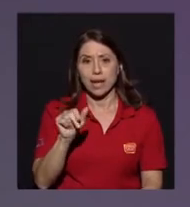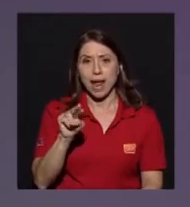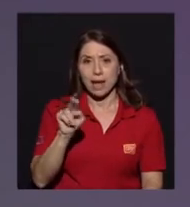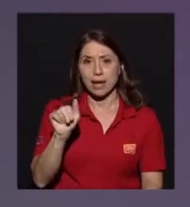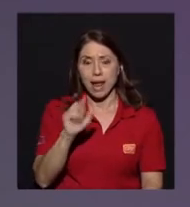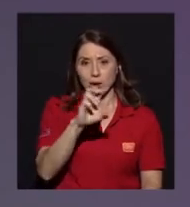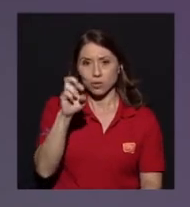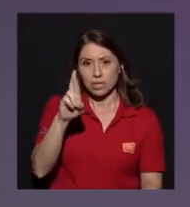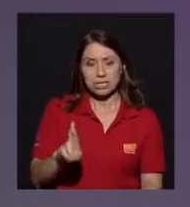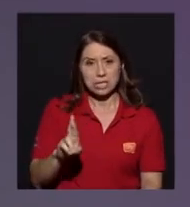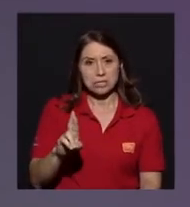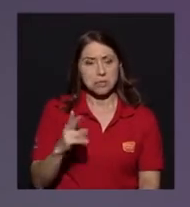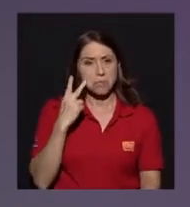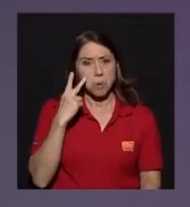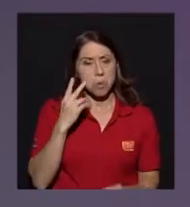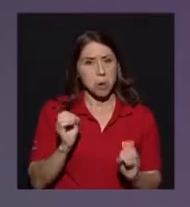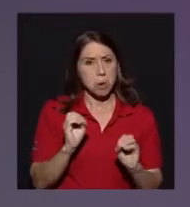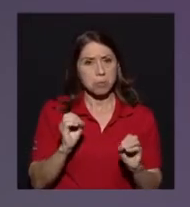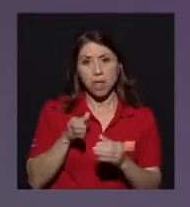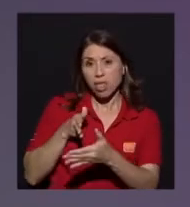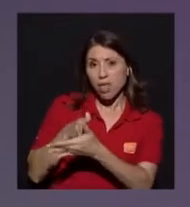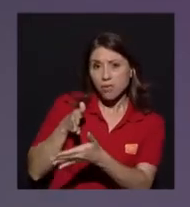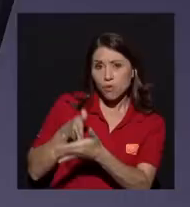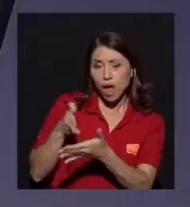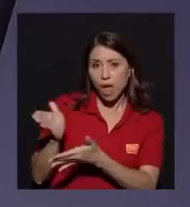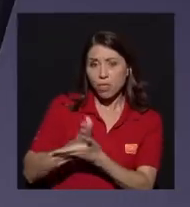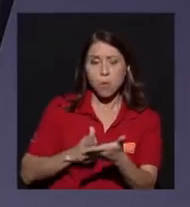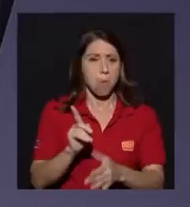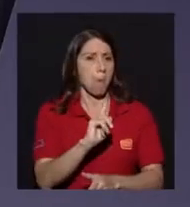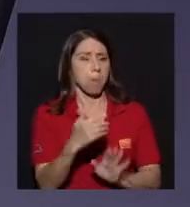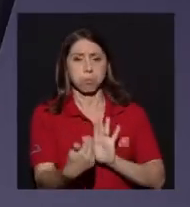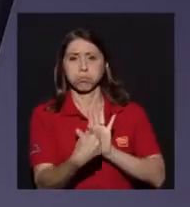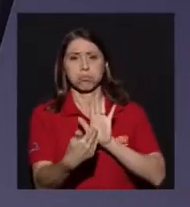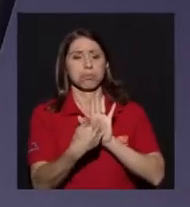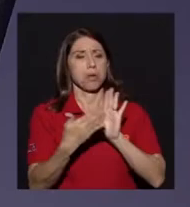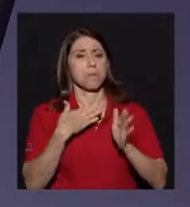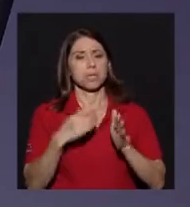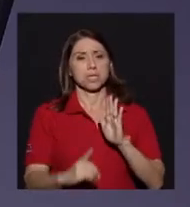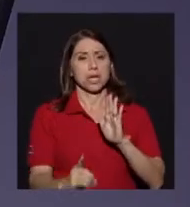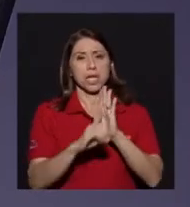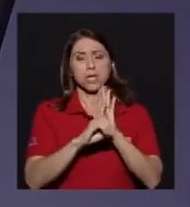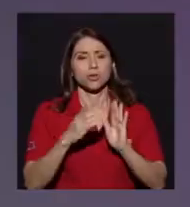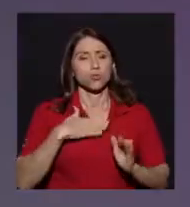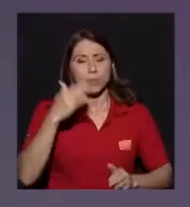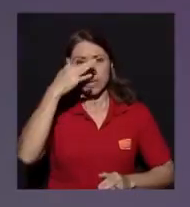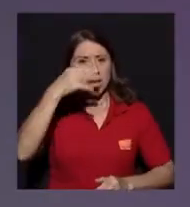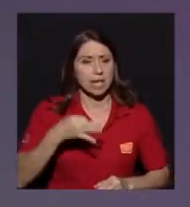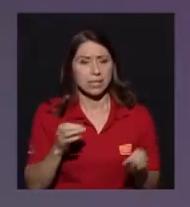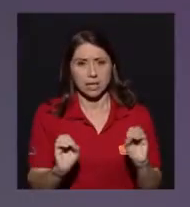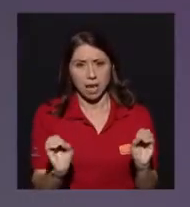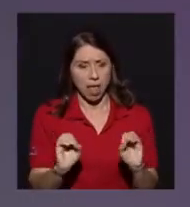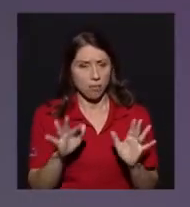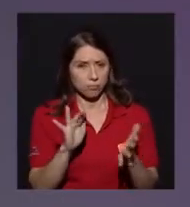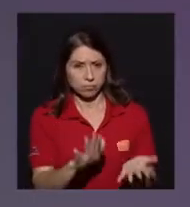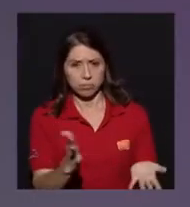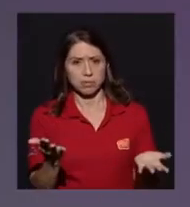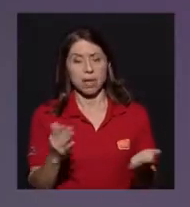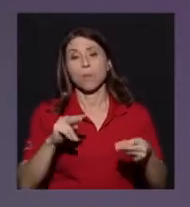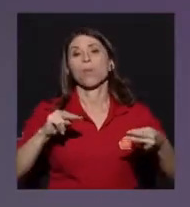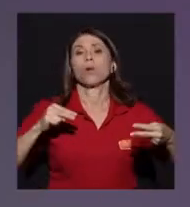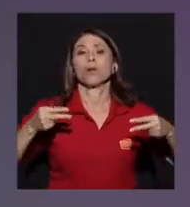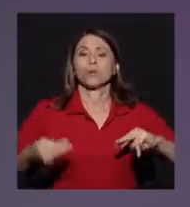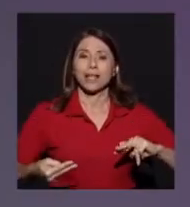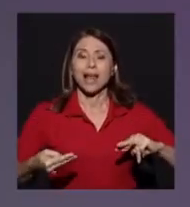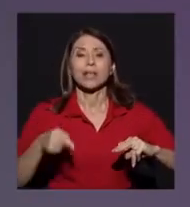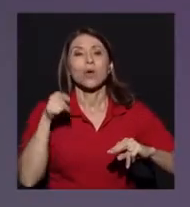absolutamente lesionando mis derechos sin mi creencia ni nada por el estilo por el contrario lo que estaría haciendo